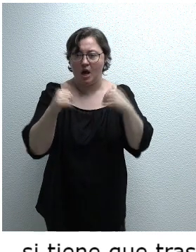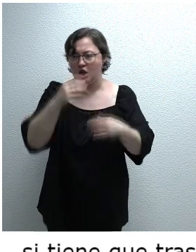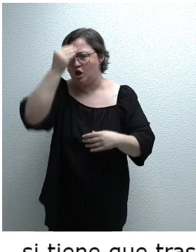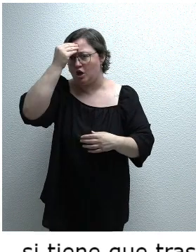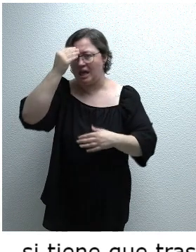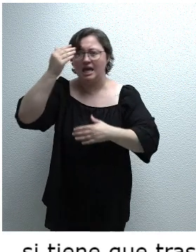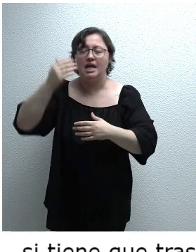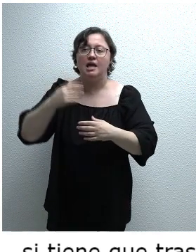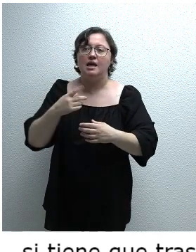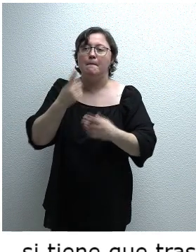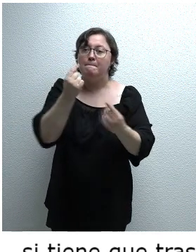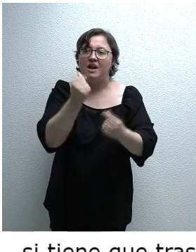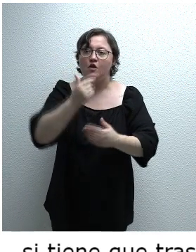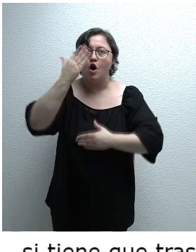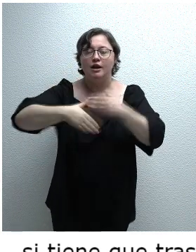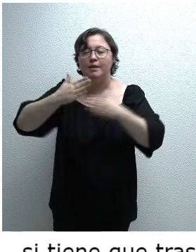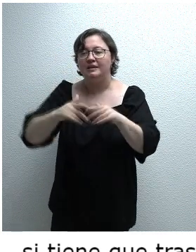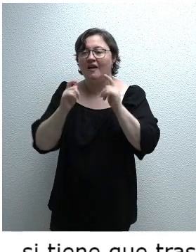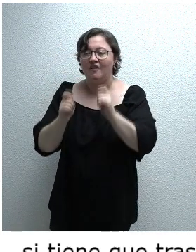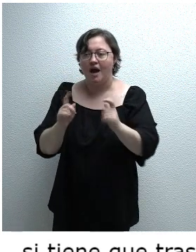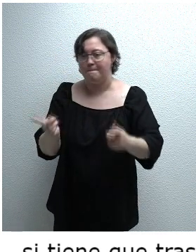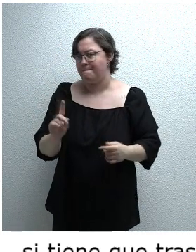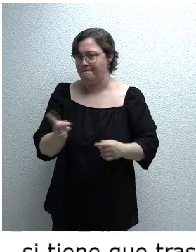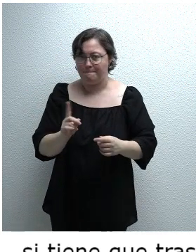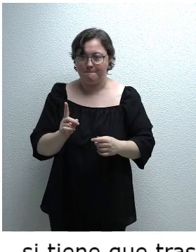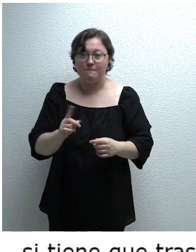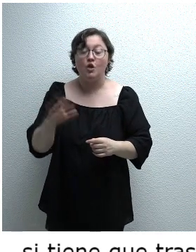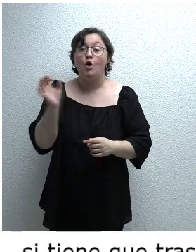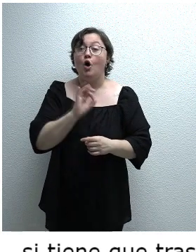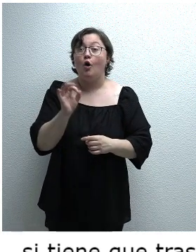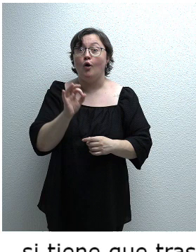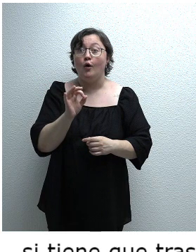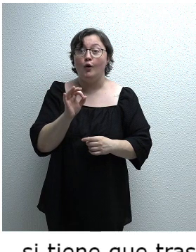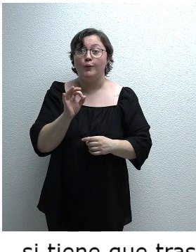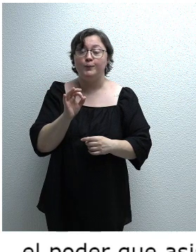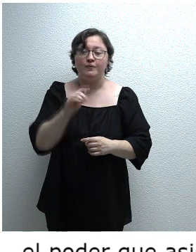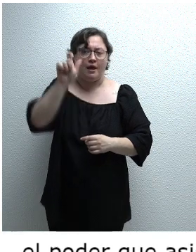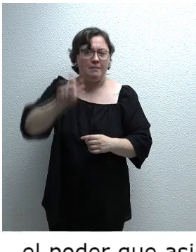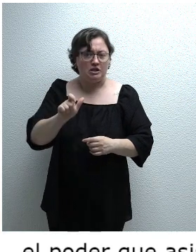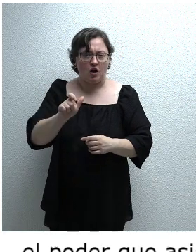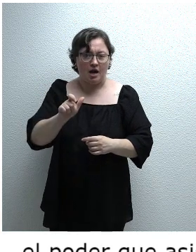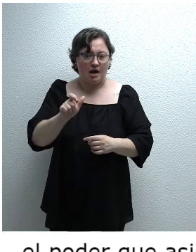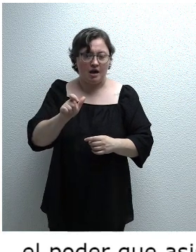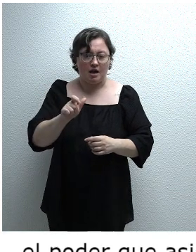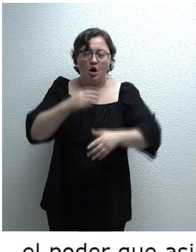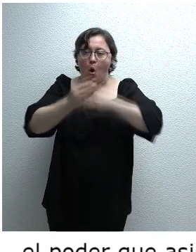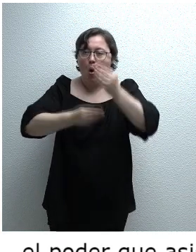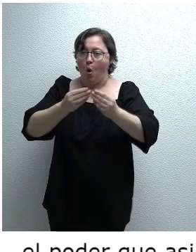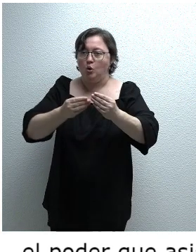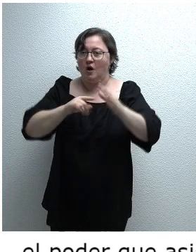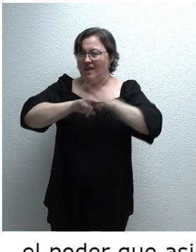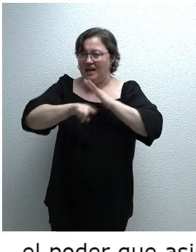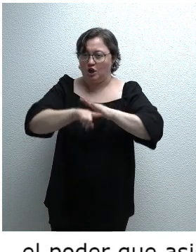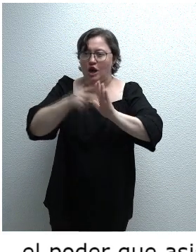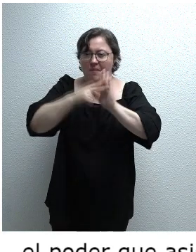una limitación ni una causa que impida a nadie hacer uso de este tipo